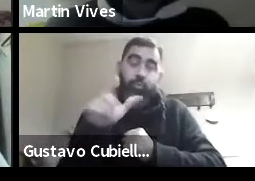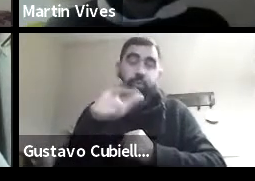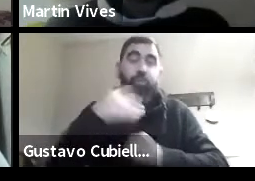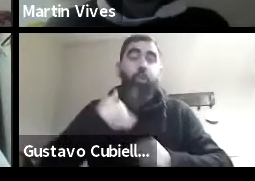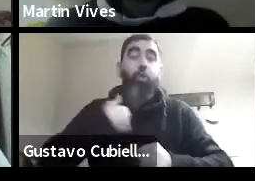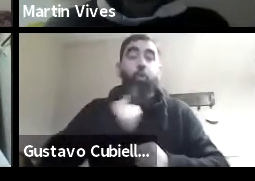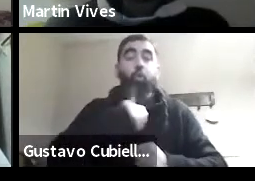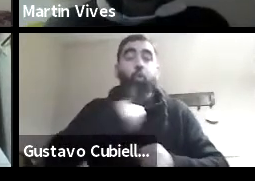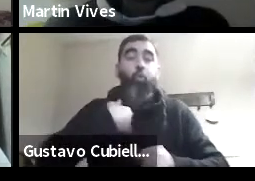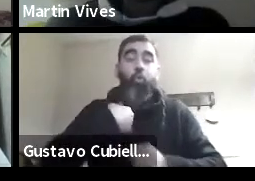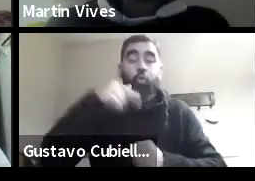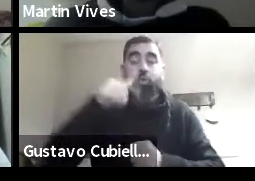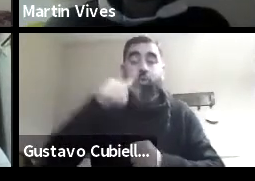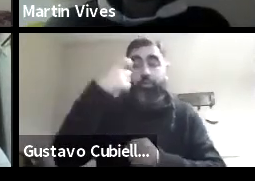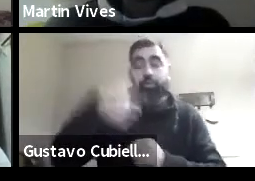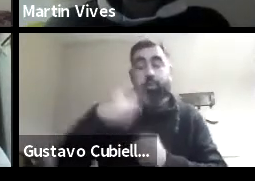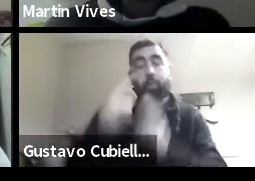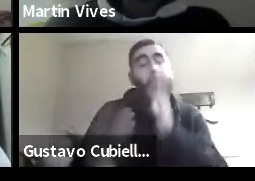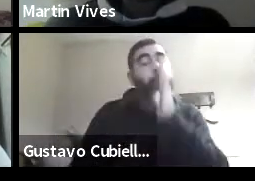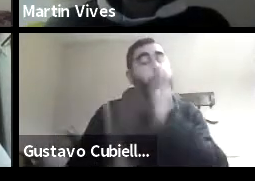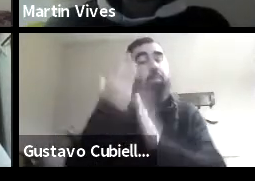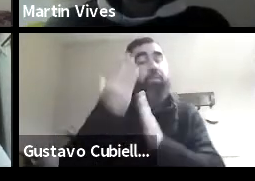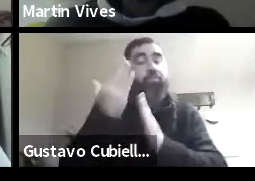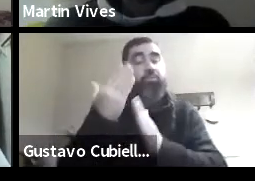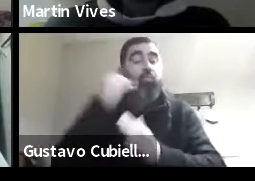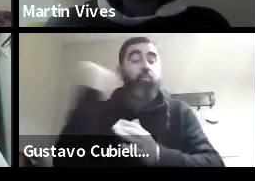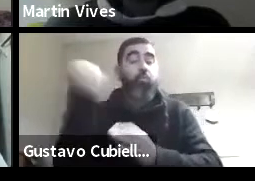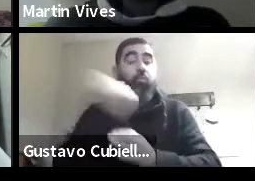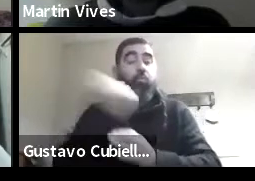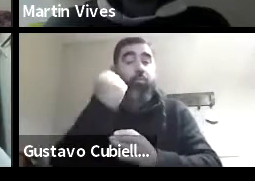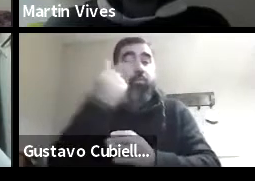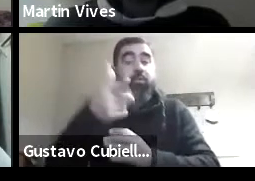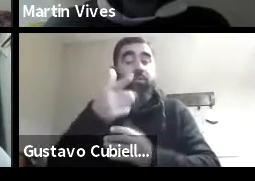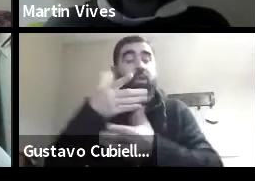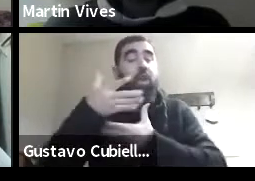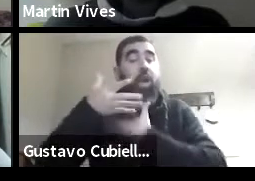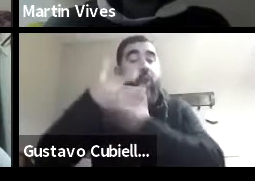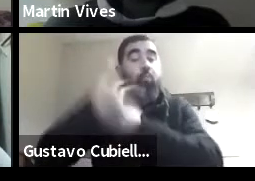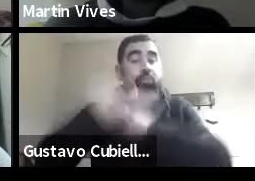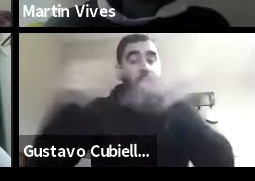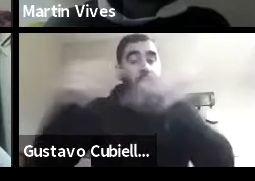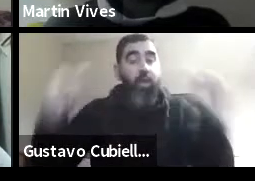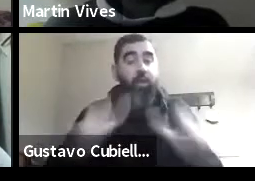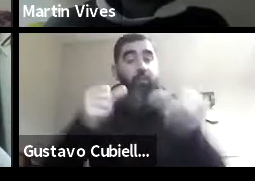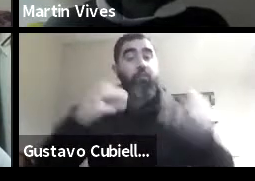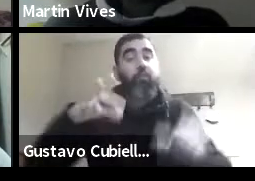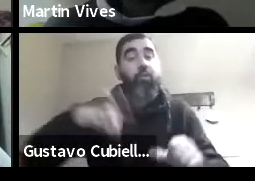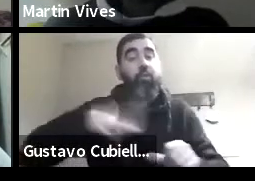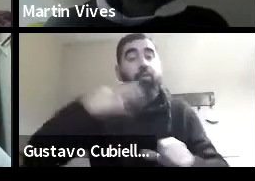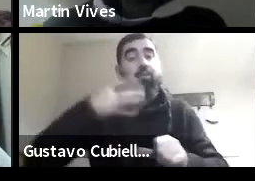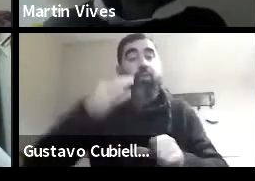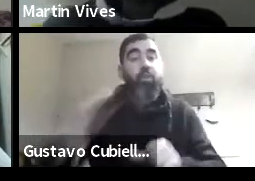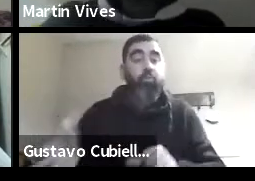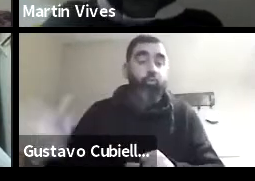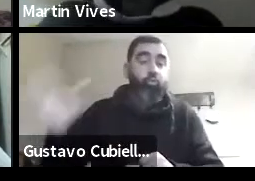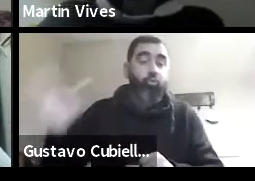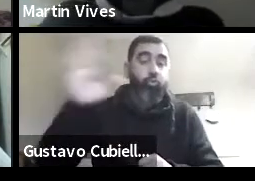vez principal, su función principal, es apoyar en las actividades de la vida diaria, con lo que ello